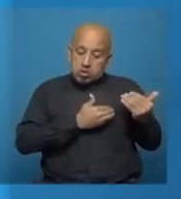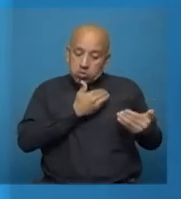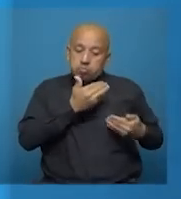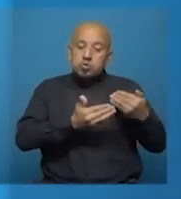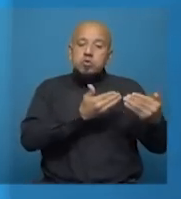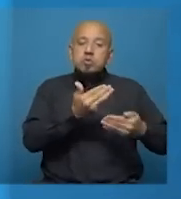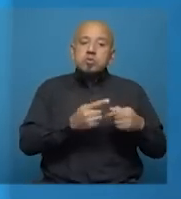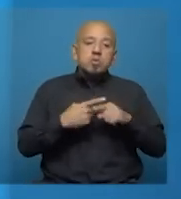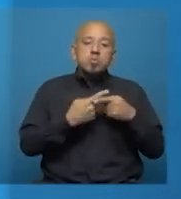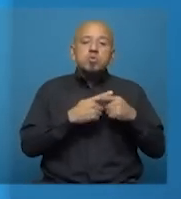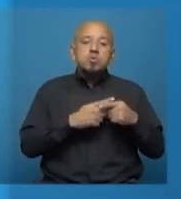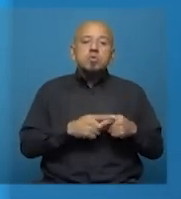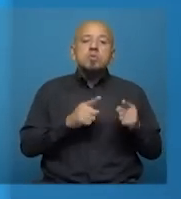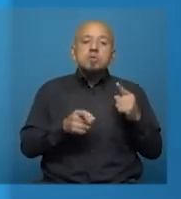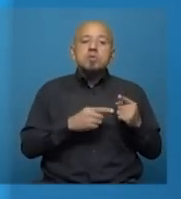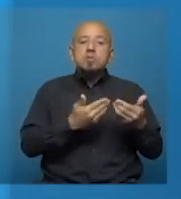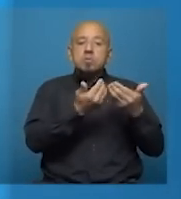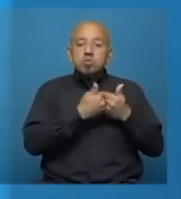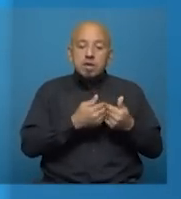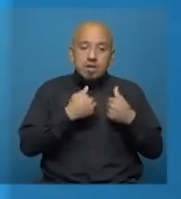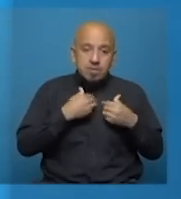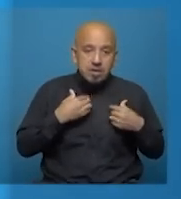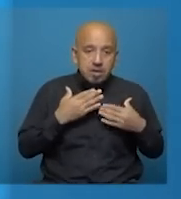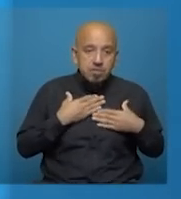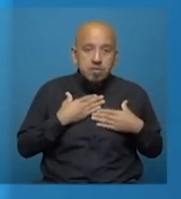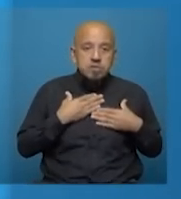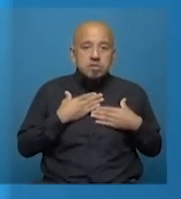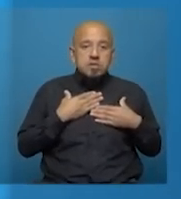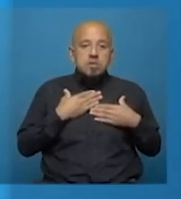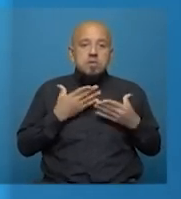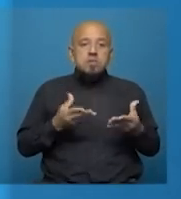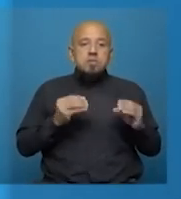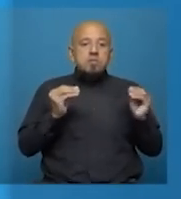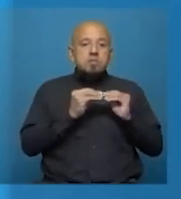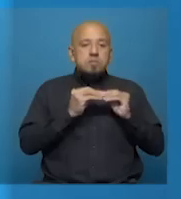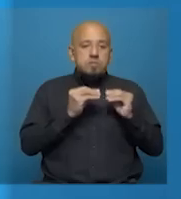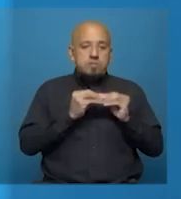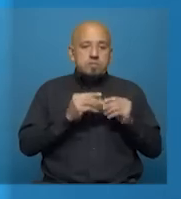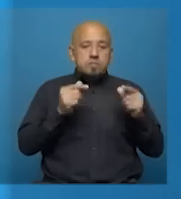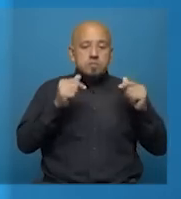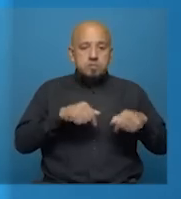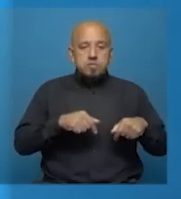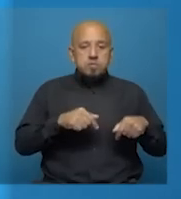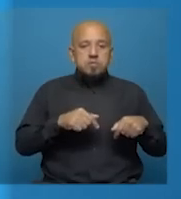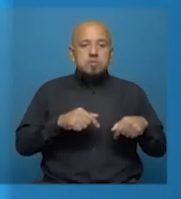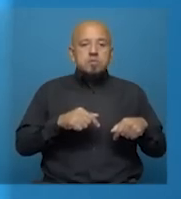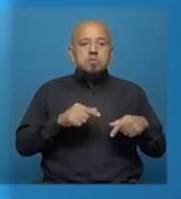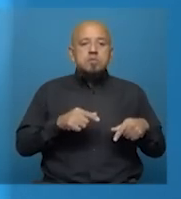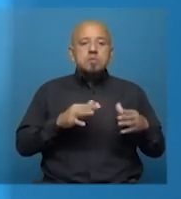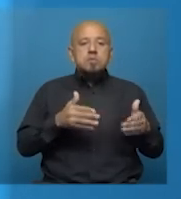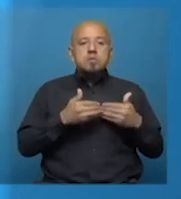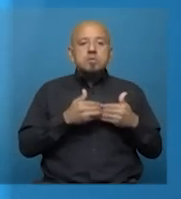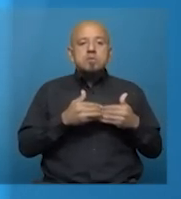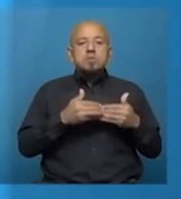adentro de algunos sectores, si tú me preguntás a mí, a un número importante de compañeros, te diría que incluso hoy, empezamos